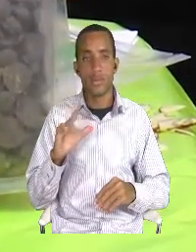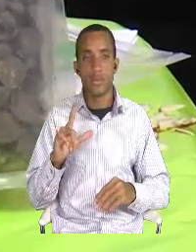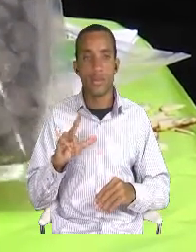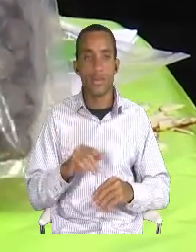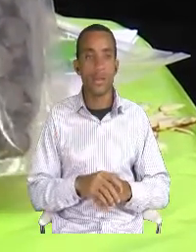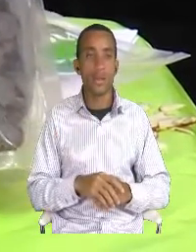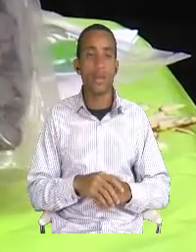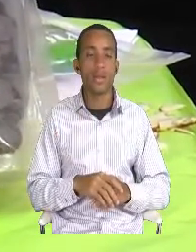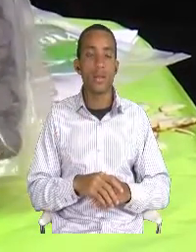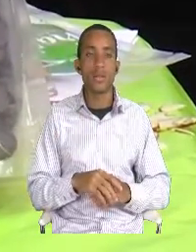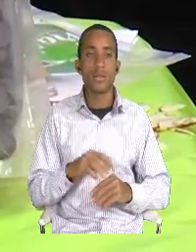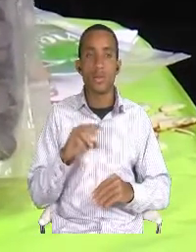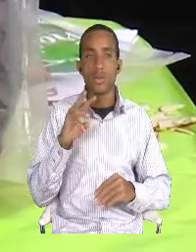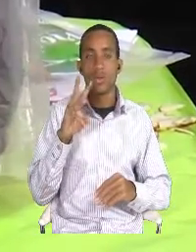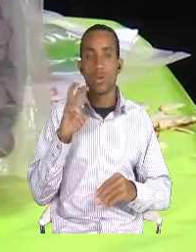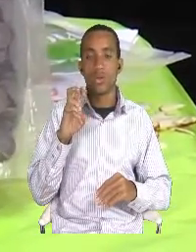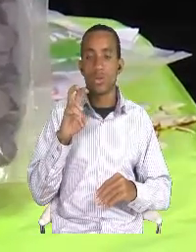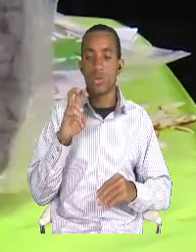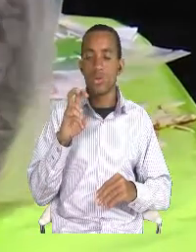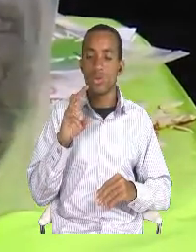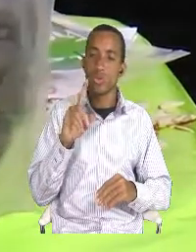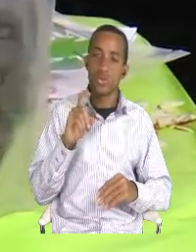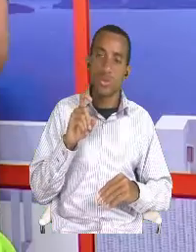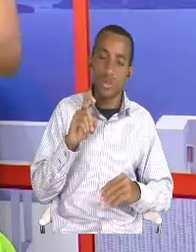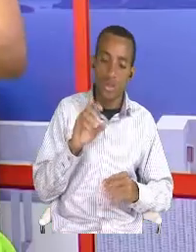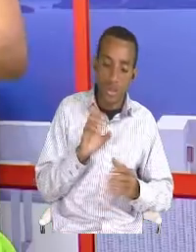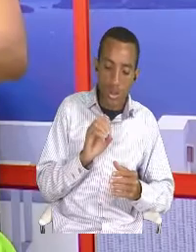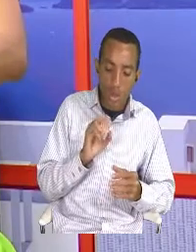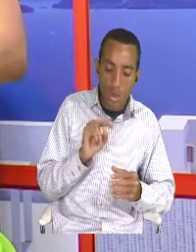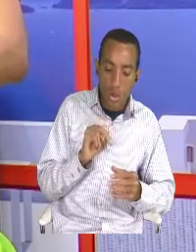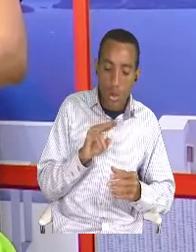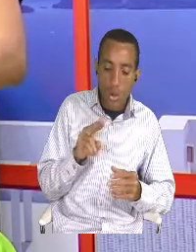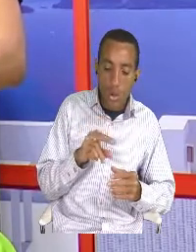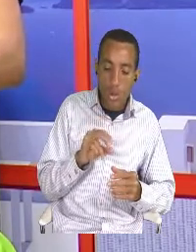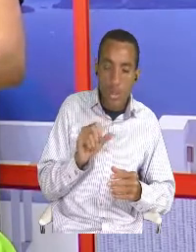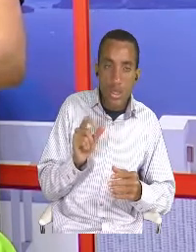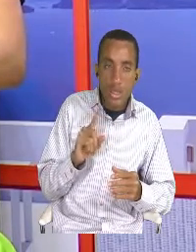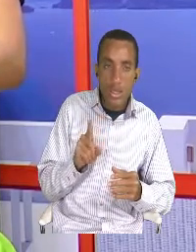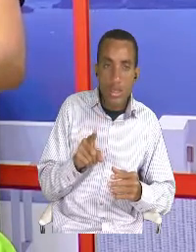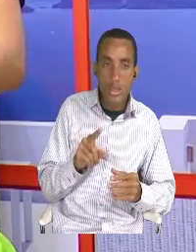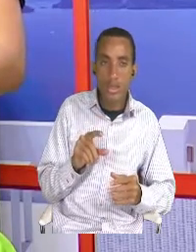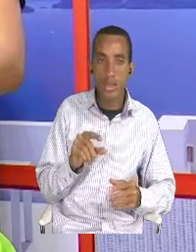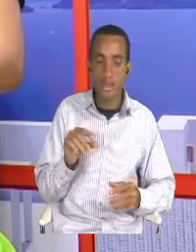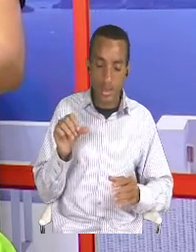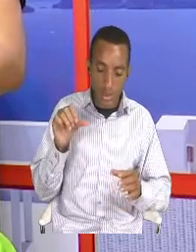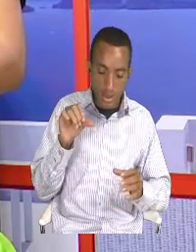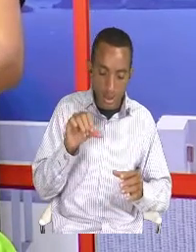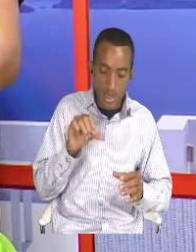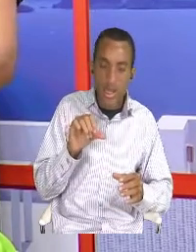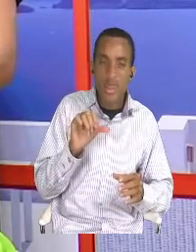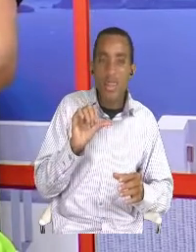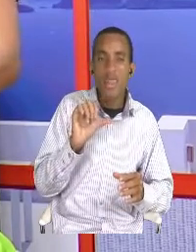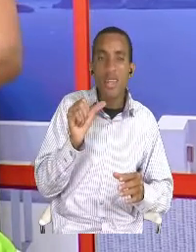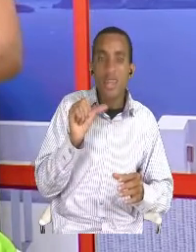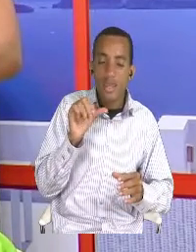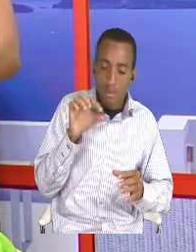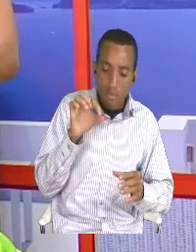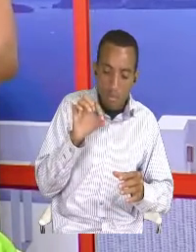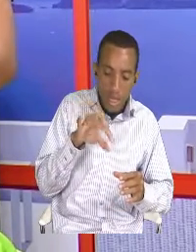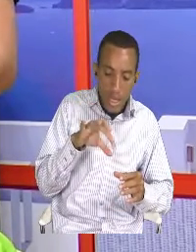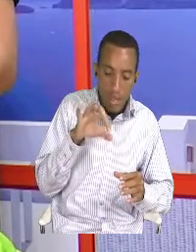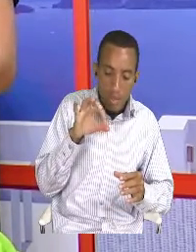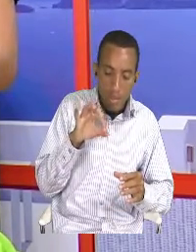en 8 o 6 onzas de bebida vegetal le agrego 10 goticas de chocolate, ¿sí? No lo